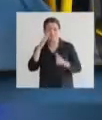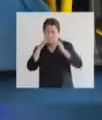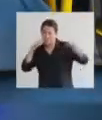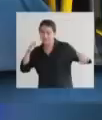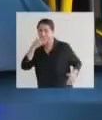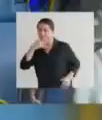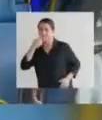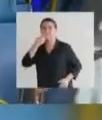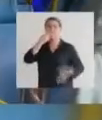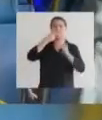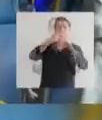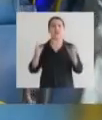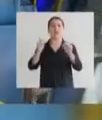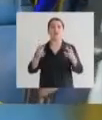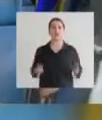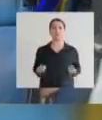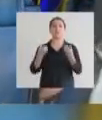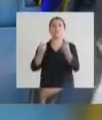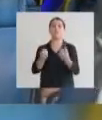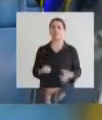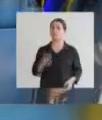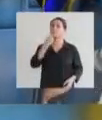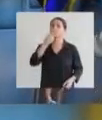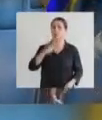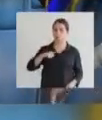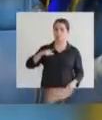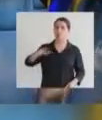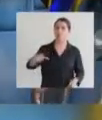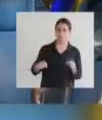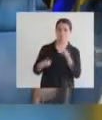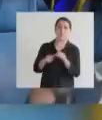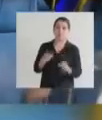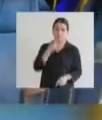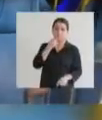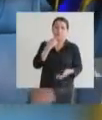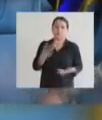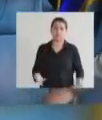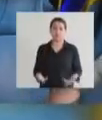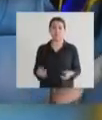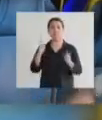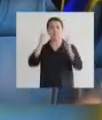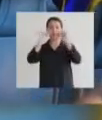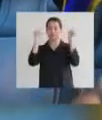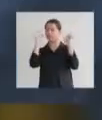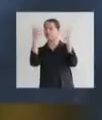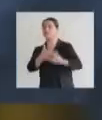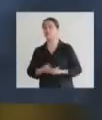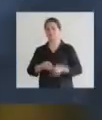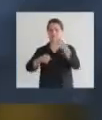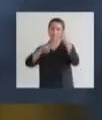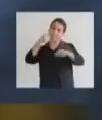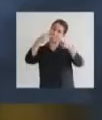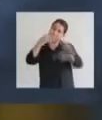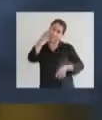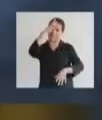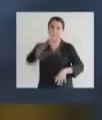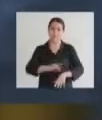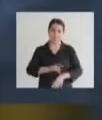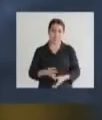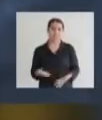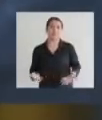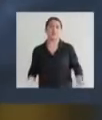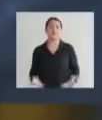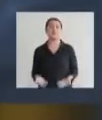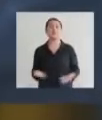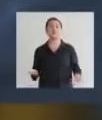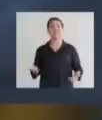emergentes, talentosos, que podrían haber hecho esto por menos plata y con mucho talento. Es más, es tan penca, perdónenme la gente del ministerio, es tan